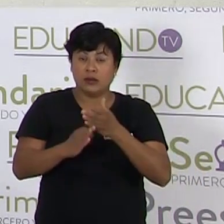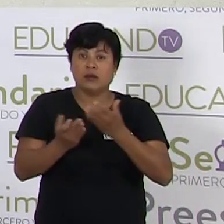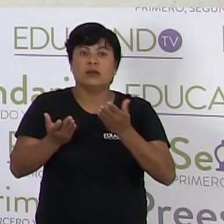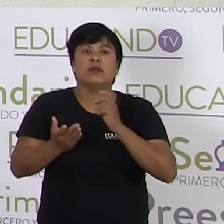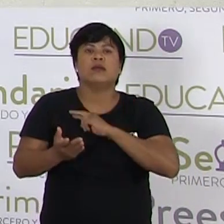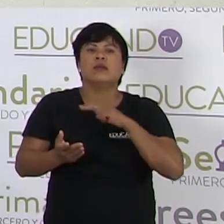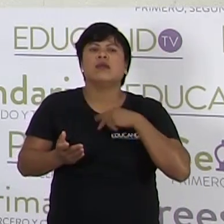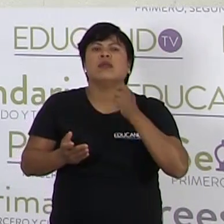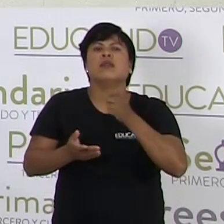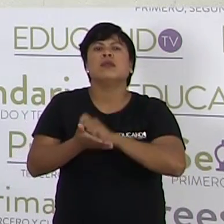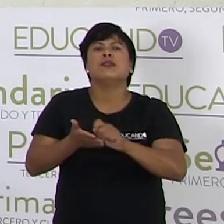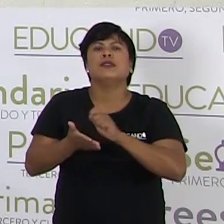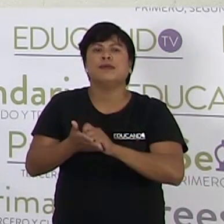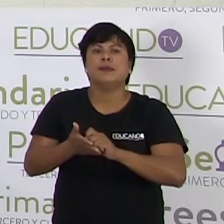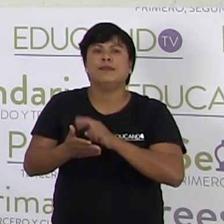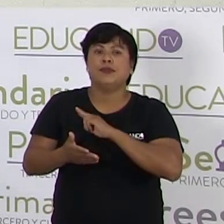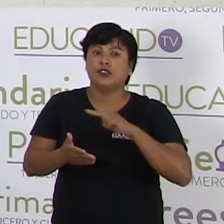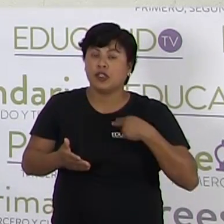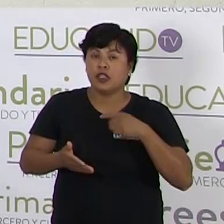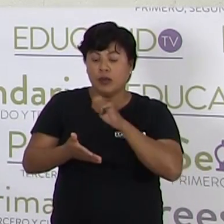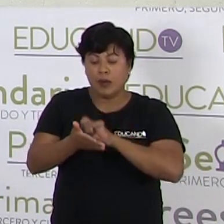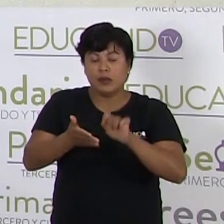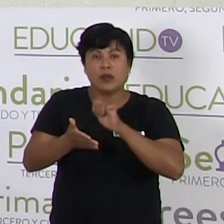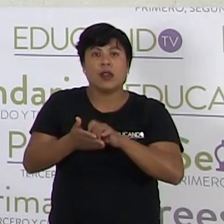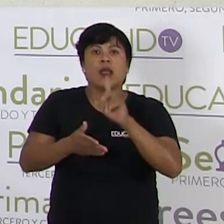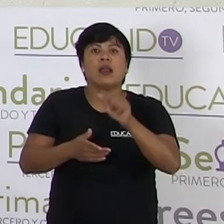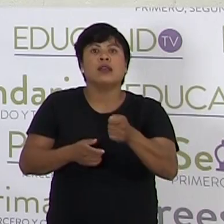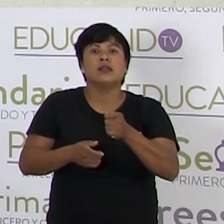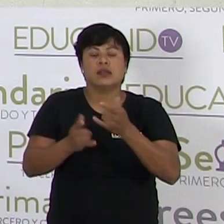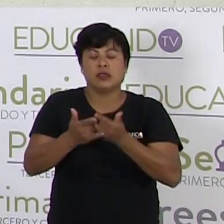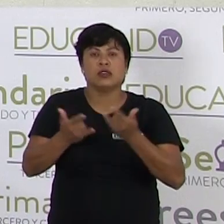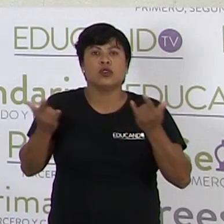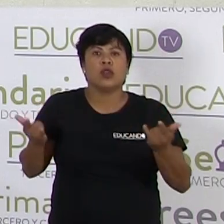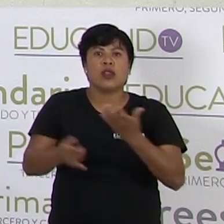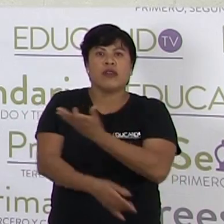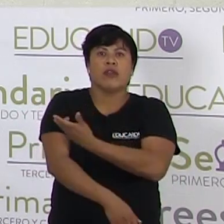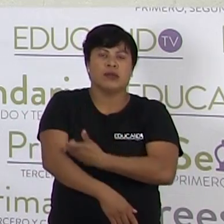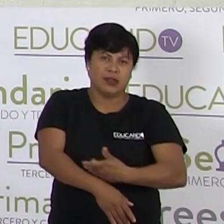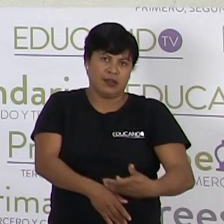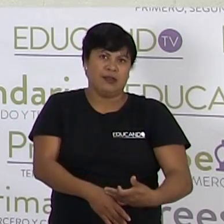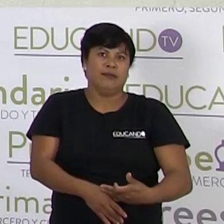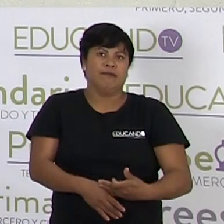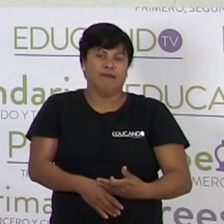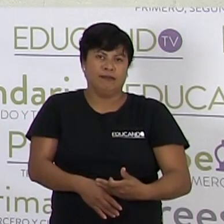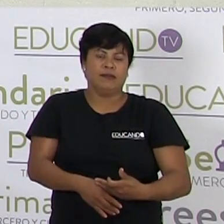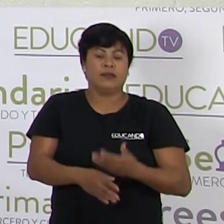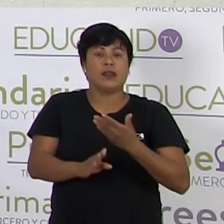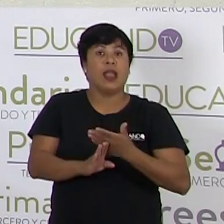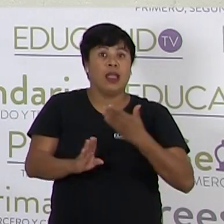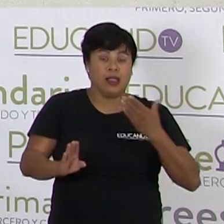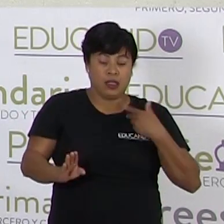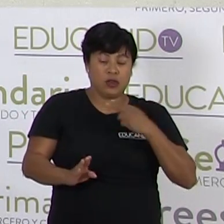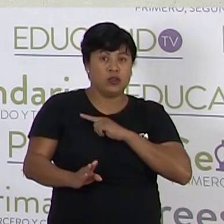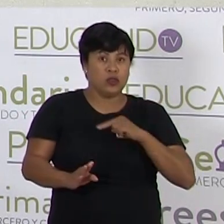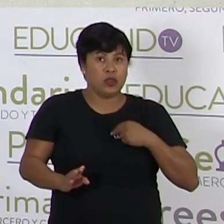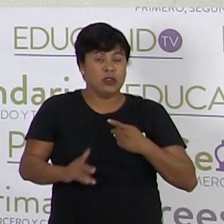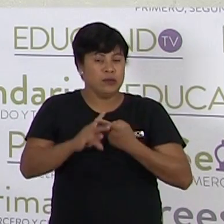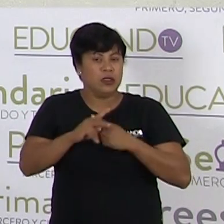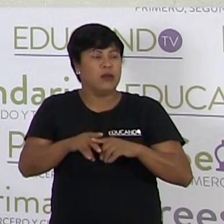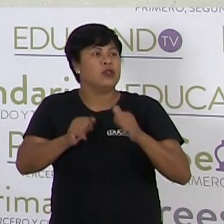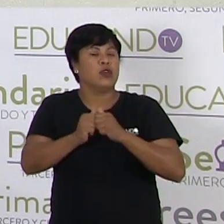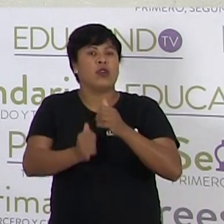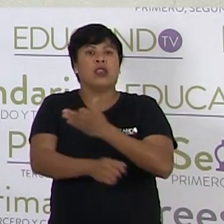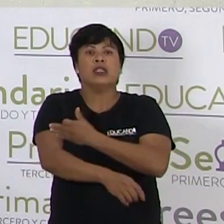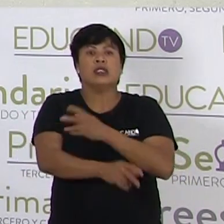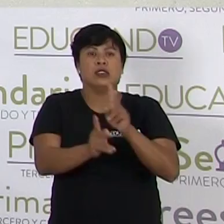vamos a escribir? Vamos a escribir la historia familiar. Antes de que yo escriba mi historia